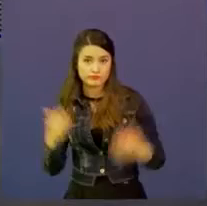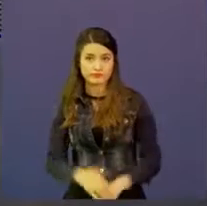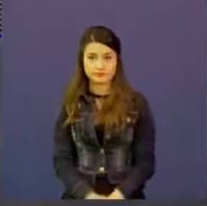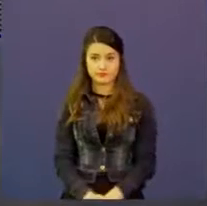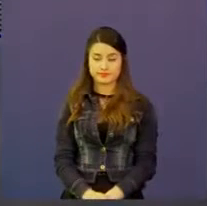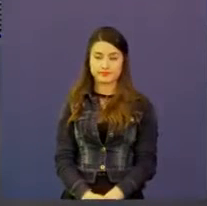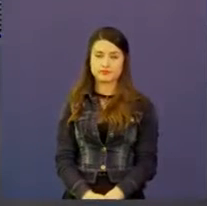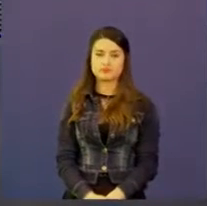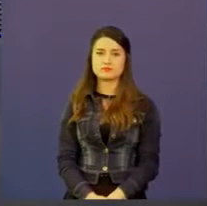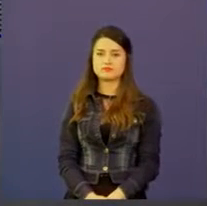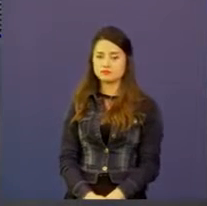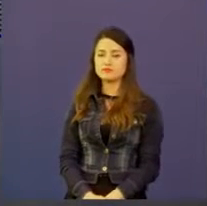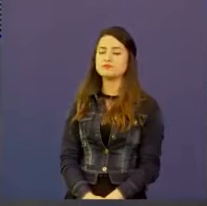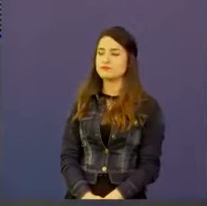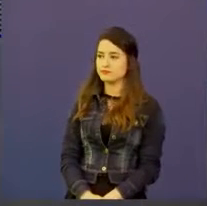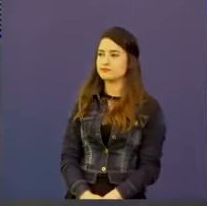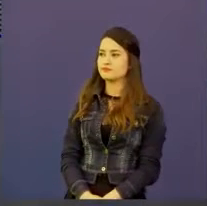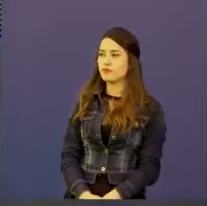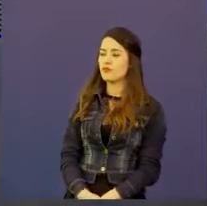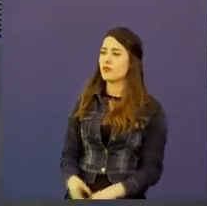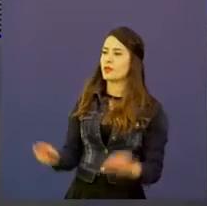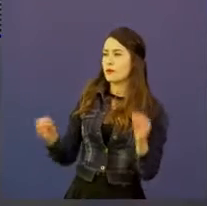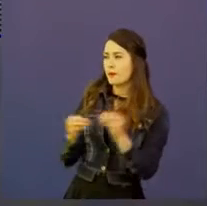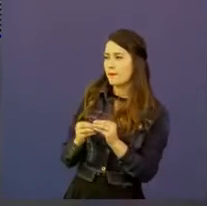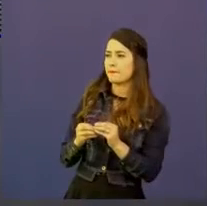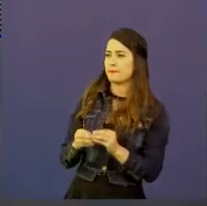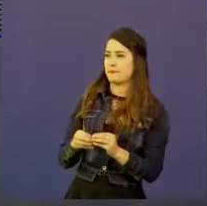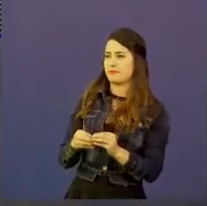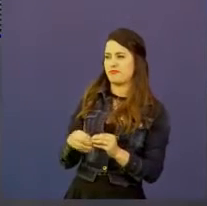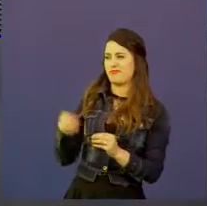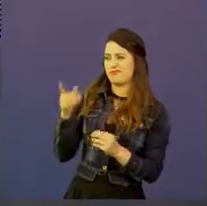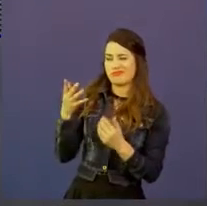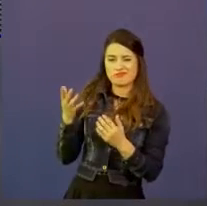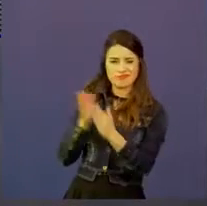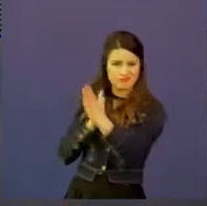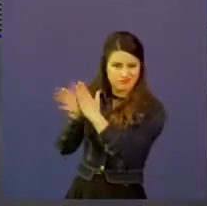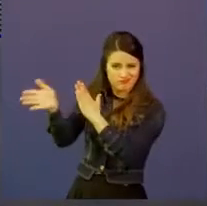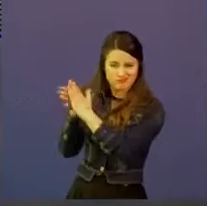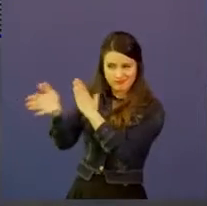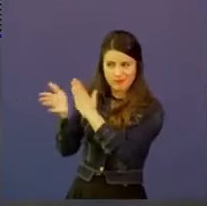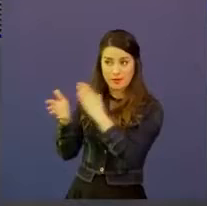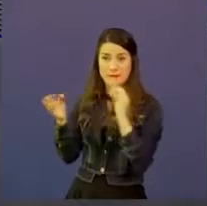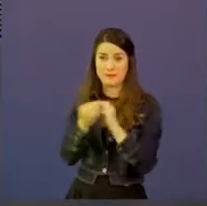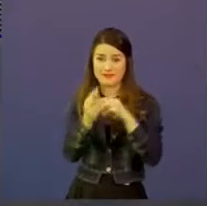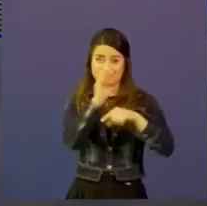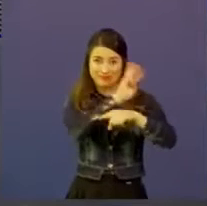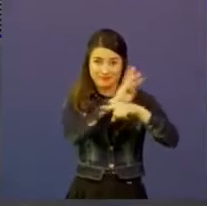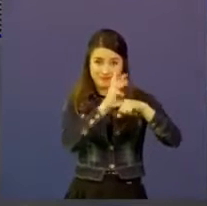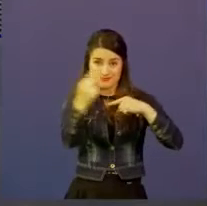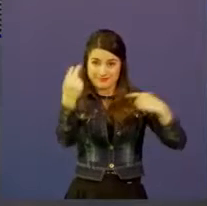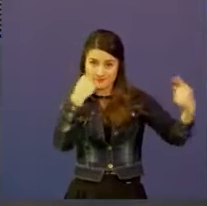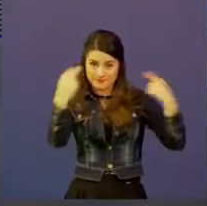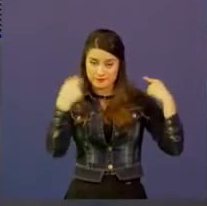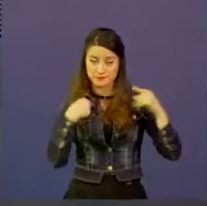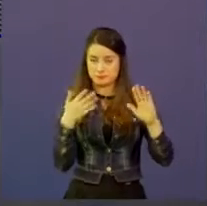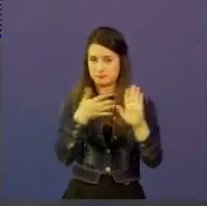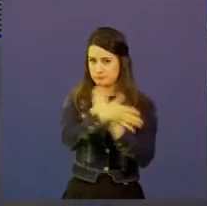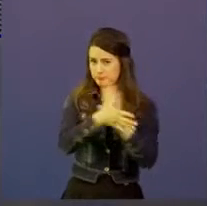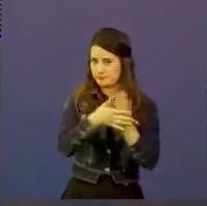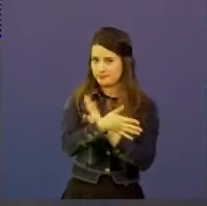me gustaría pues compartir como con ustedes y con todas las personas que están conectadas, que también fue muy revelador